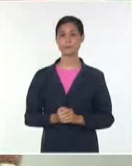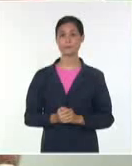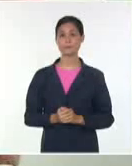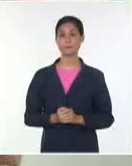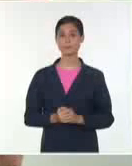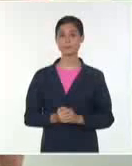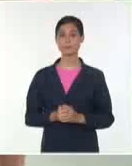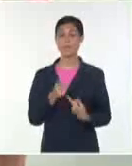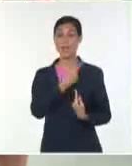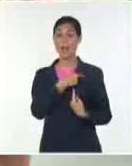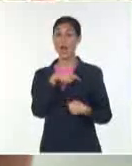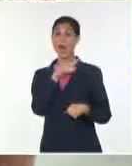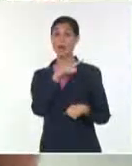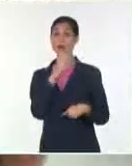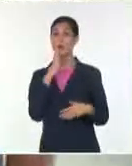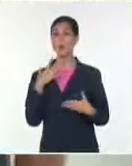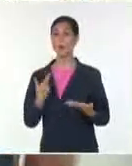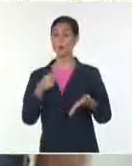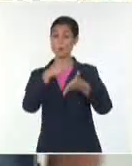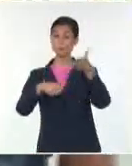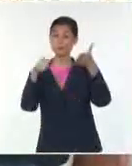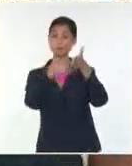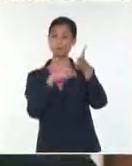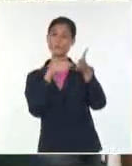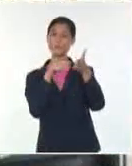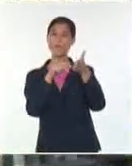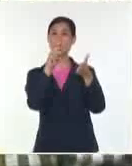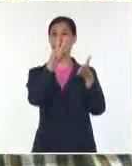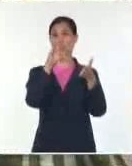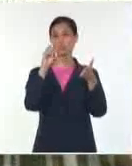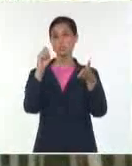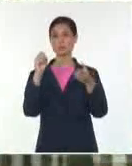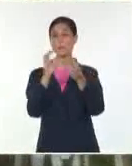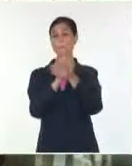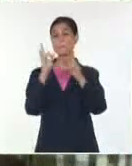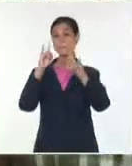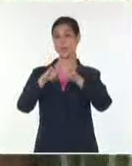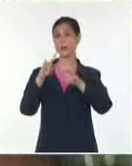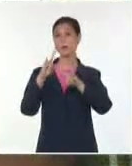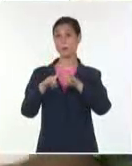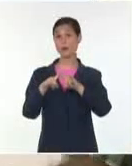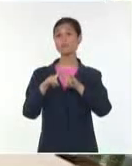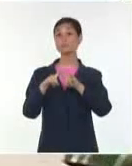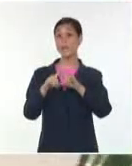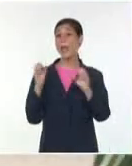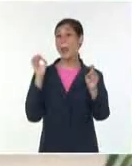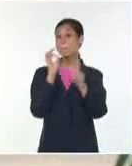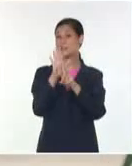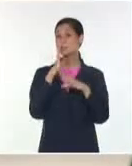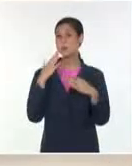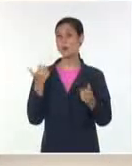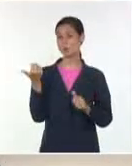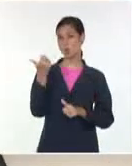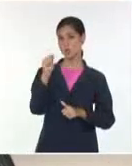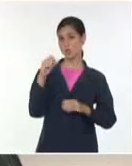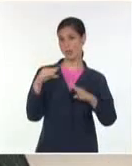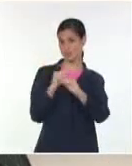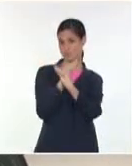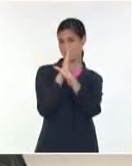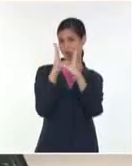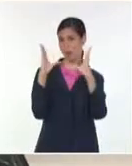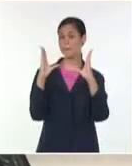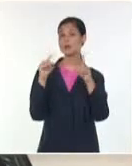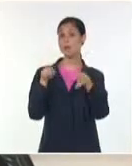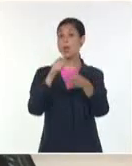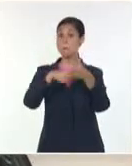Ayer planificamos 200 megavatios de afectación en el horario del día. A partir de las 10 y 47 minutos de la mañana se comenzó a afectar el servicio. Se afectaron, como